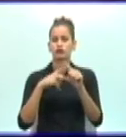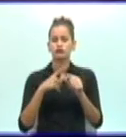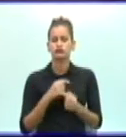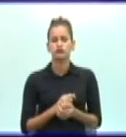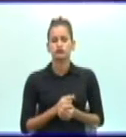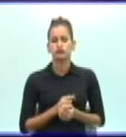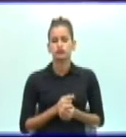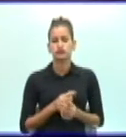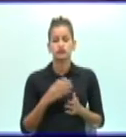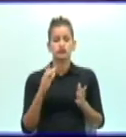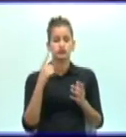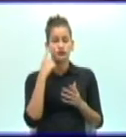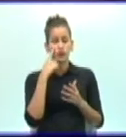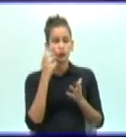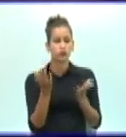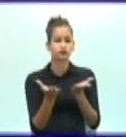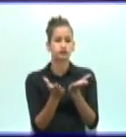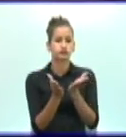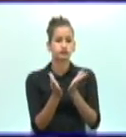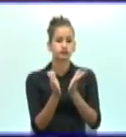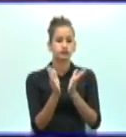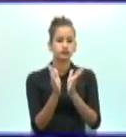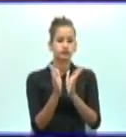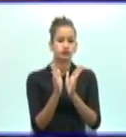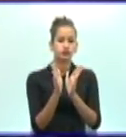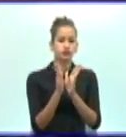a doblar la cartulina a la mitad.